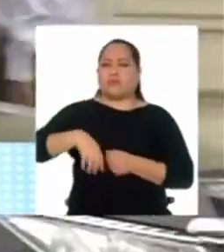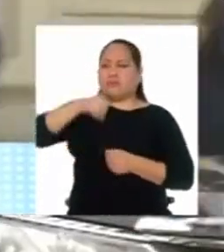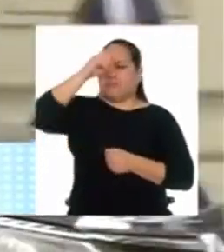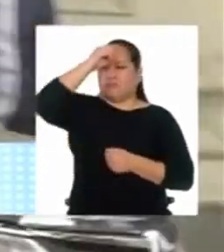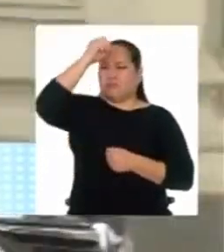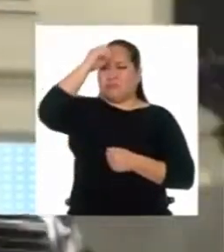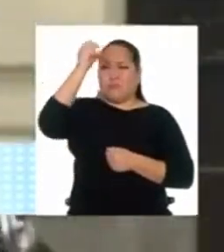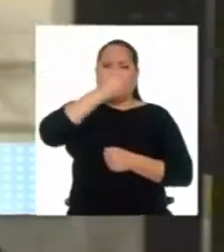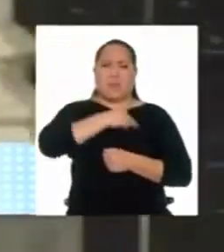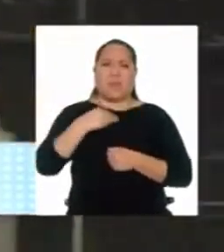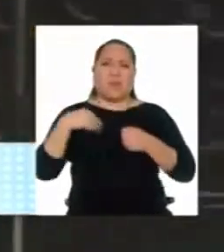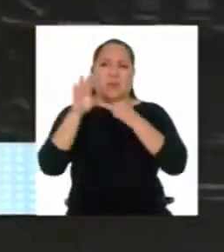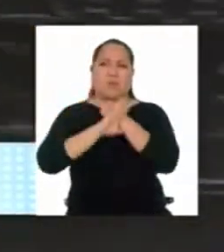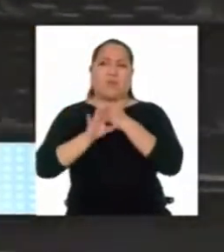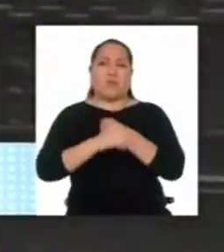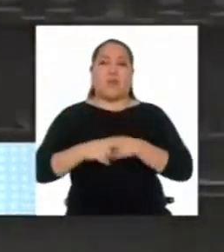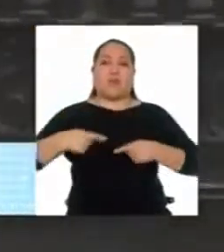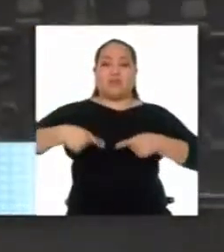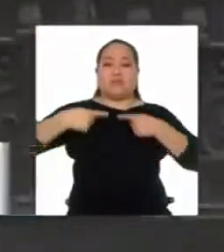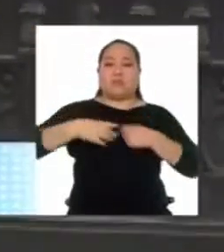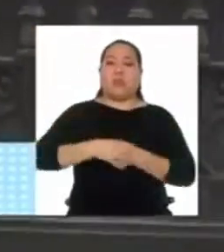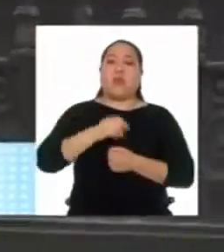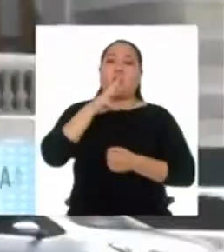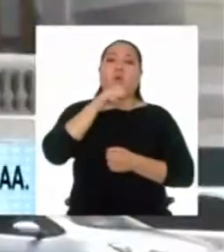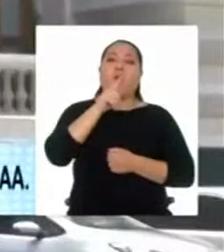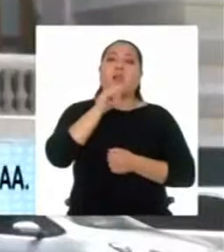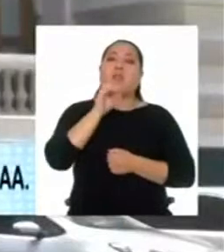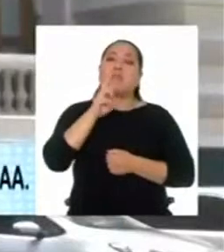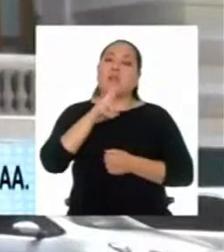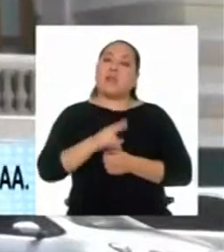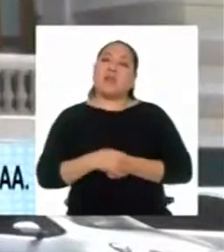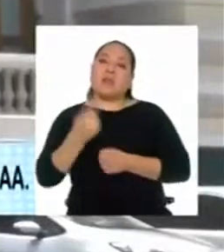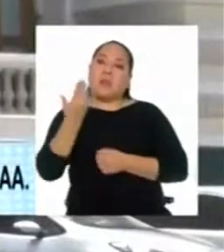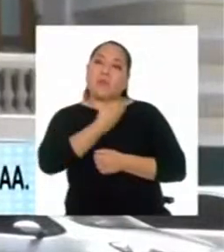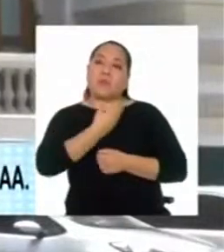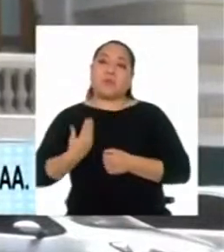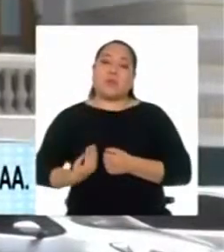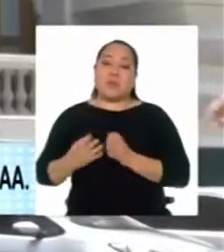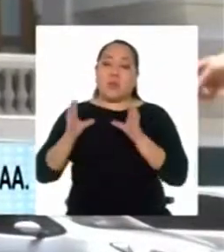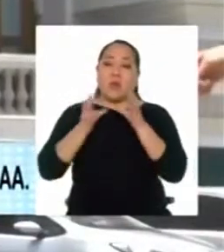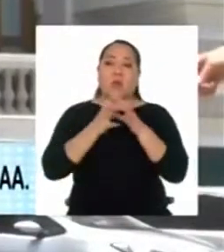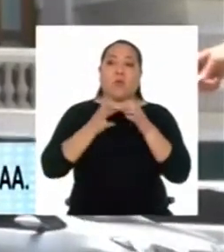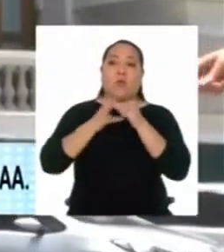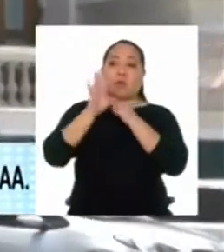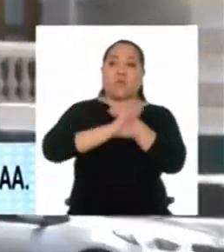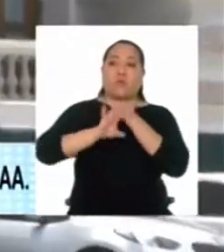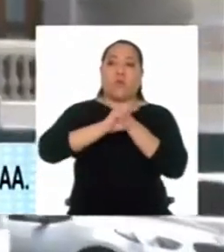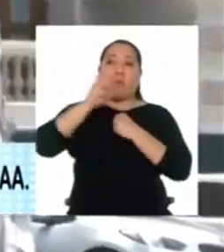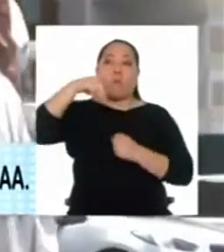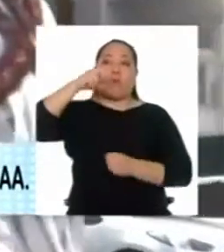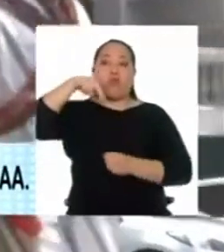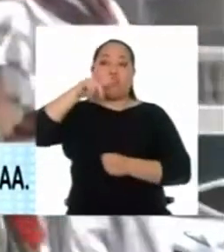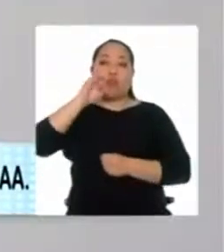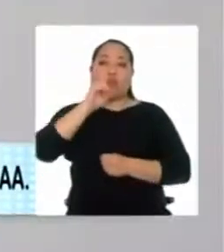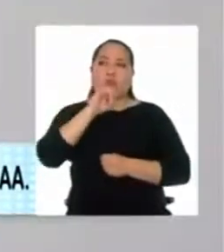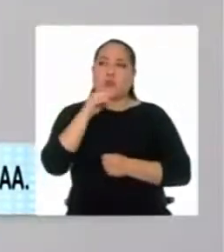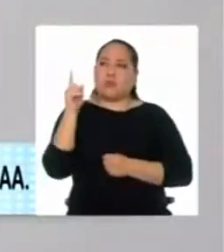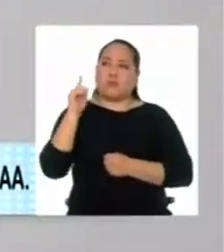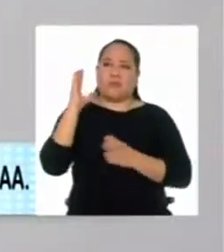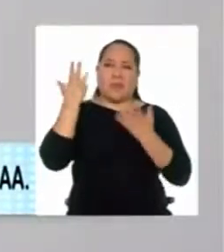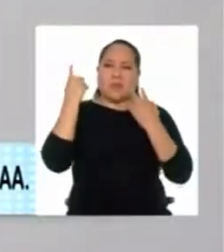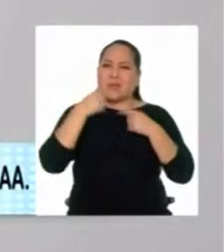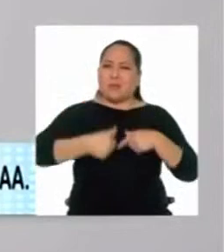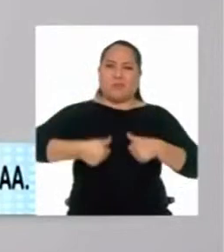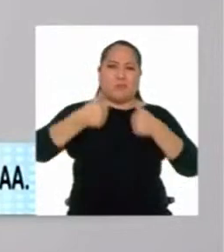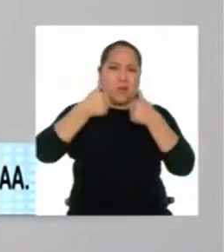cuestiones de defensa. El diálogo entre el ministro de Defensa, Walter Ayala, y el presidente de la Comisión de Defensa, Jorge Montoya, parece no ser el mejor. Vi